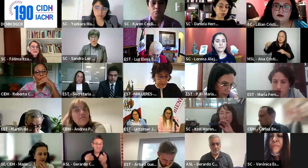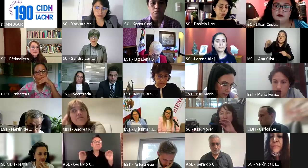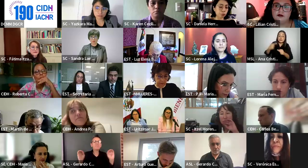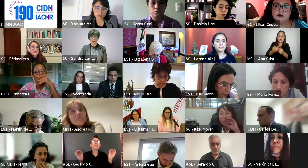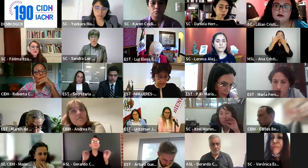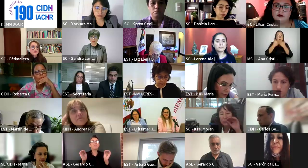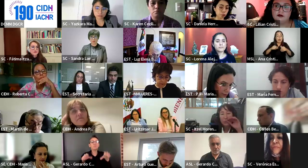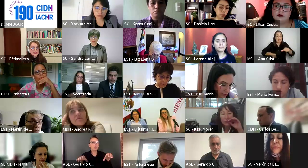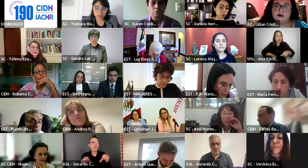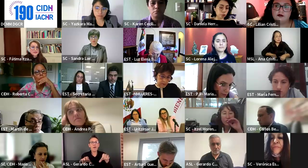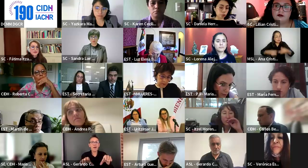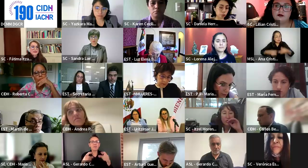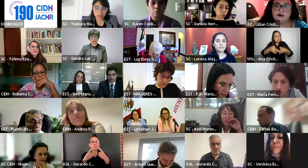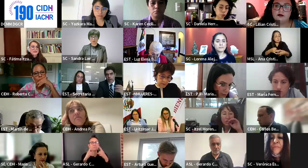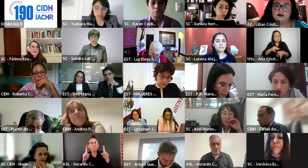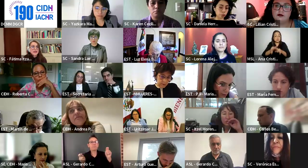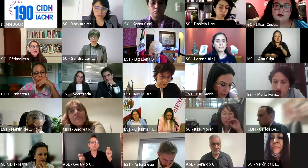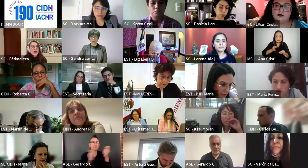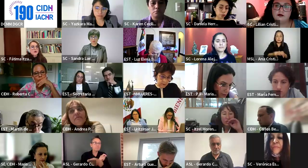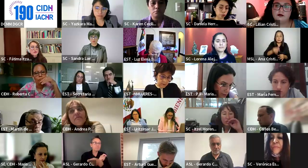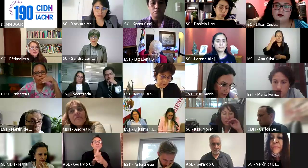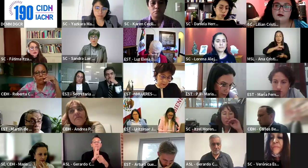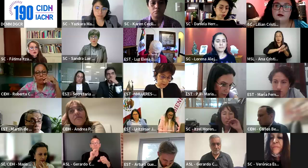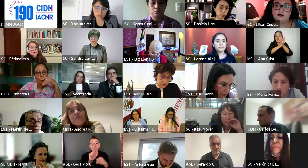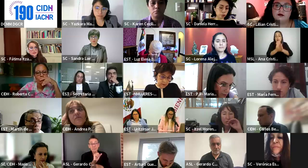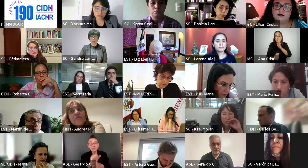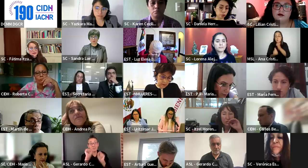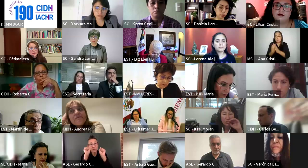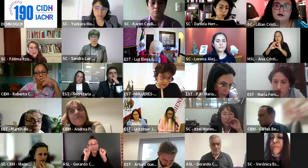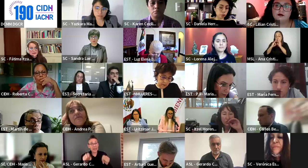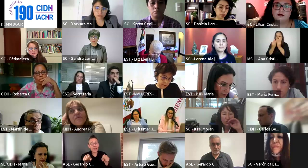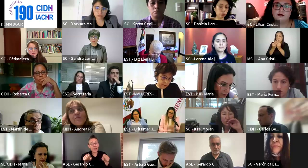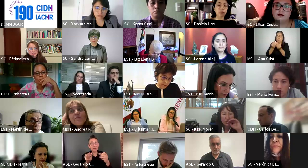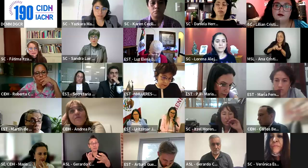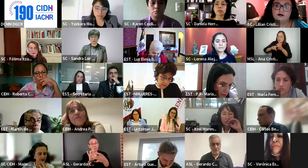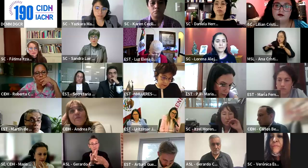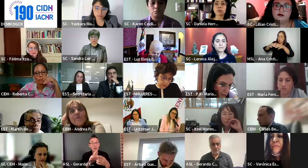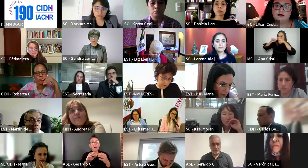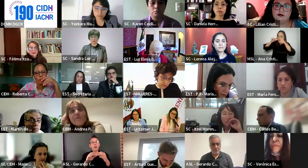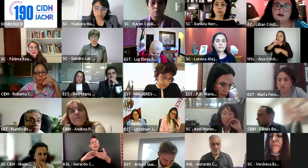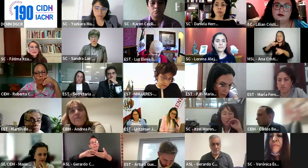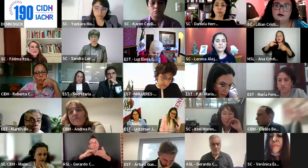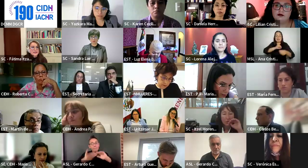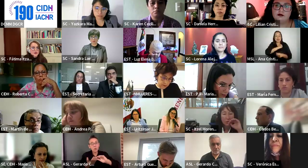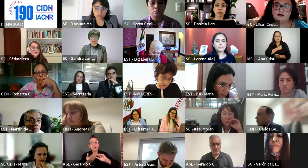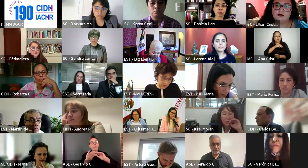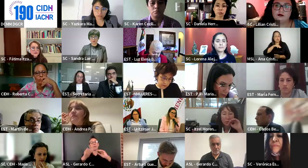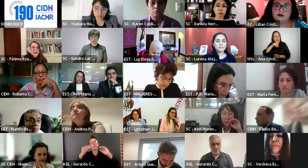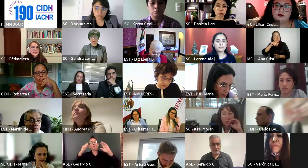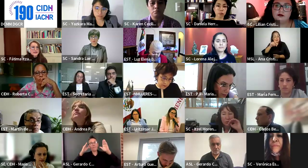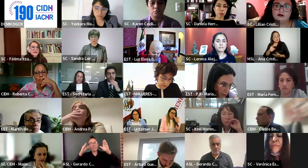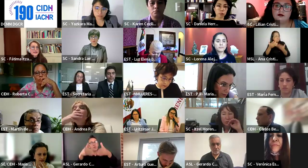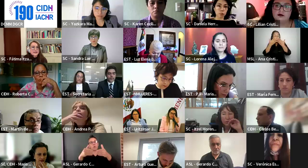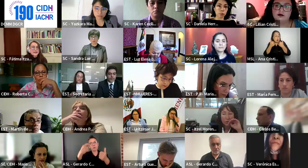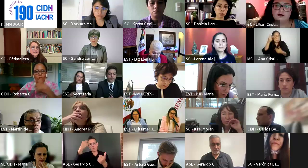acciones efectivas ni contundentes para transitar a un modelo comunitario para la atención de la salud mental. De igual